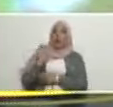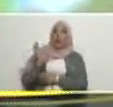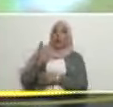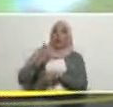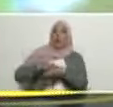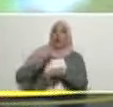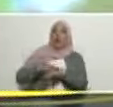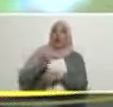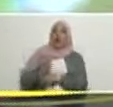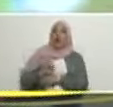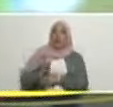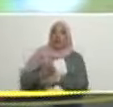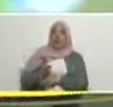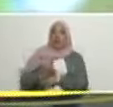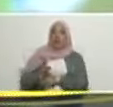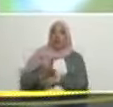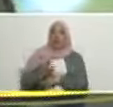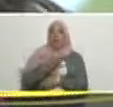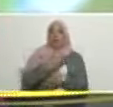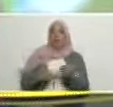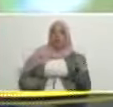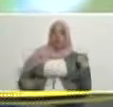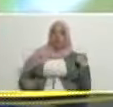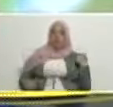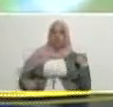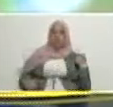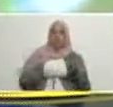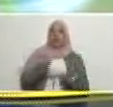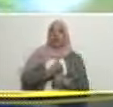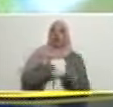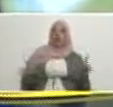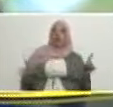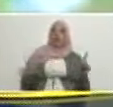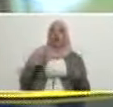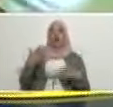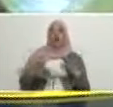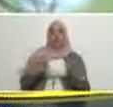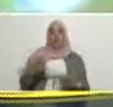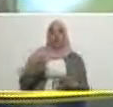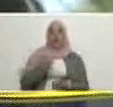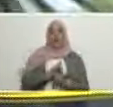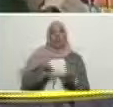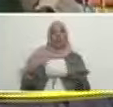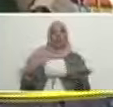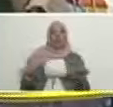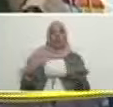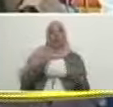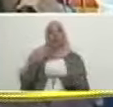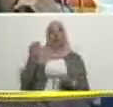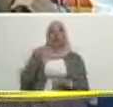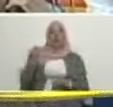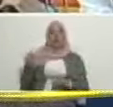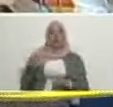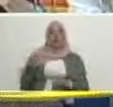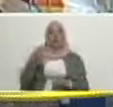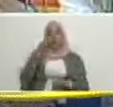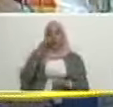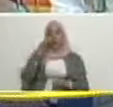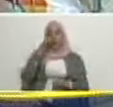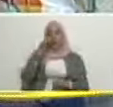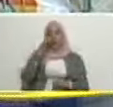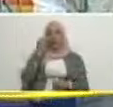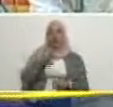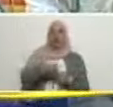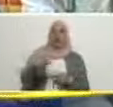convocarlo inmediatamente, presidente, como una demostración, además de la democracia desde la juventud, después de